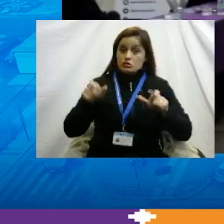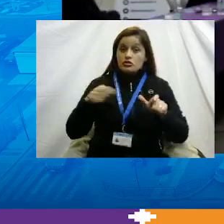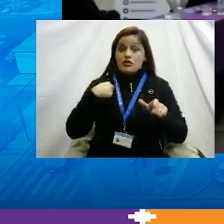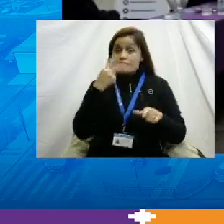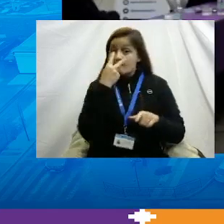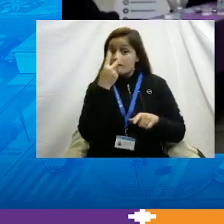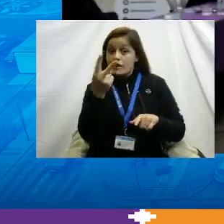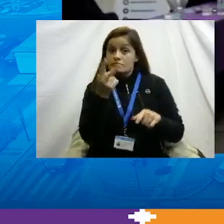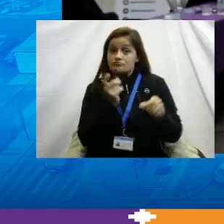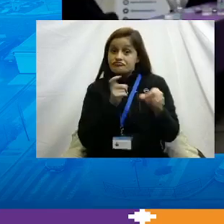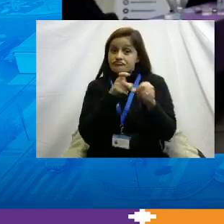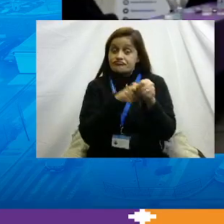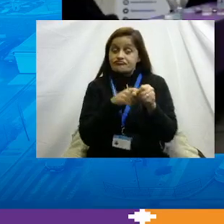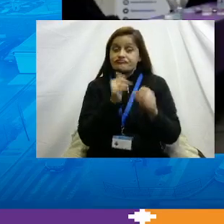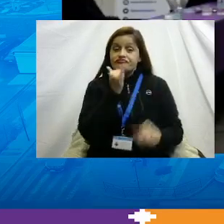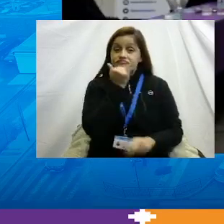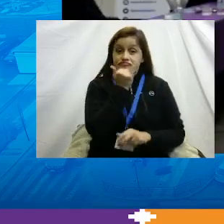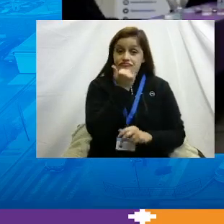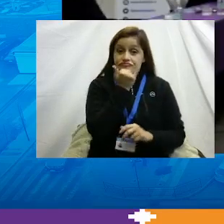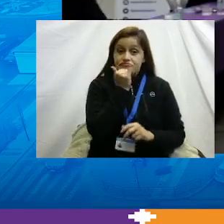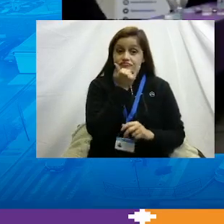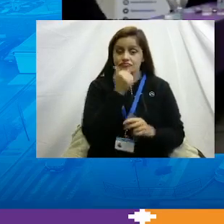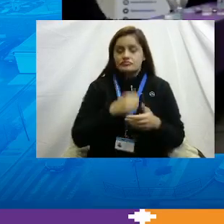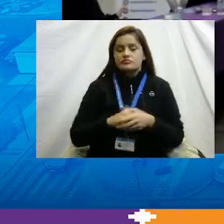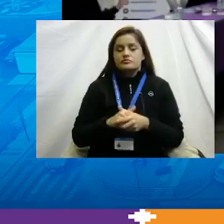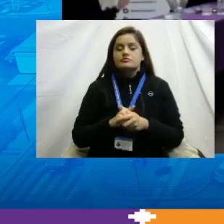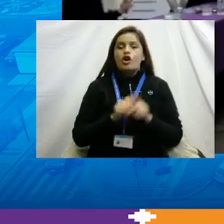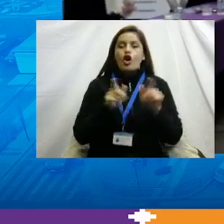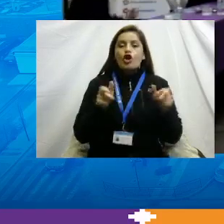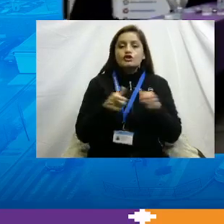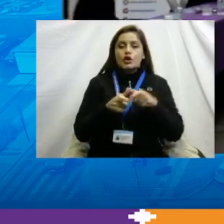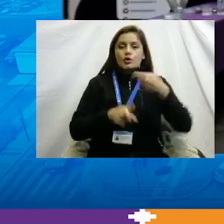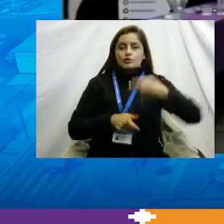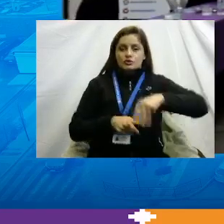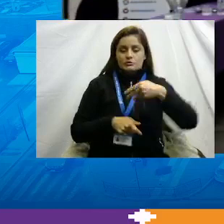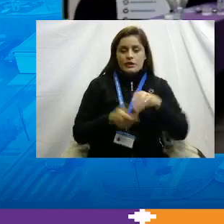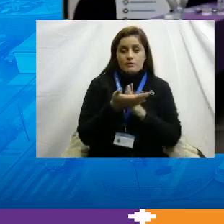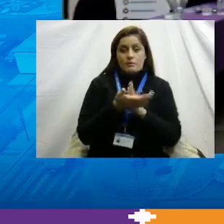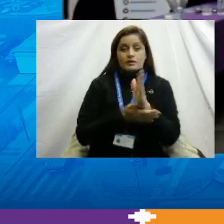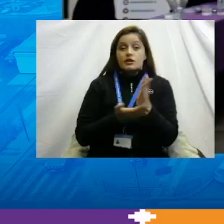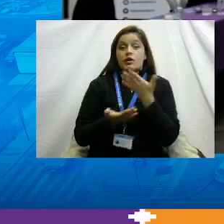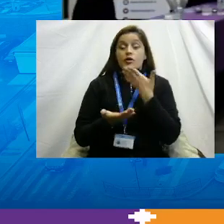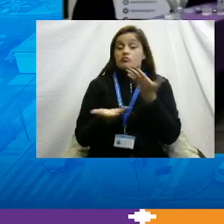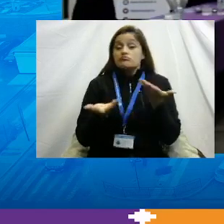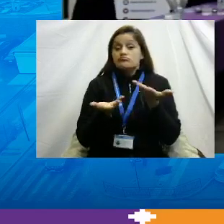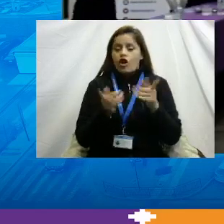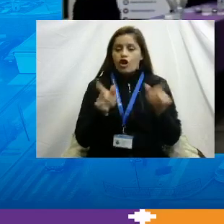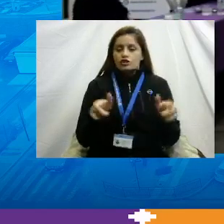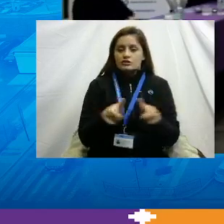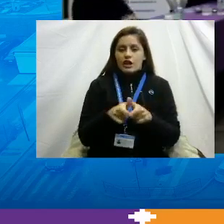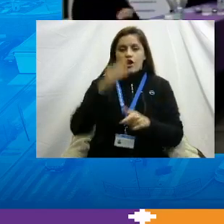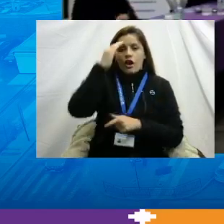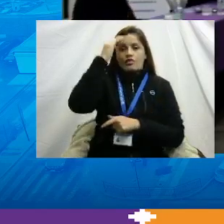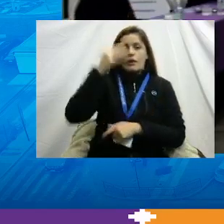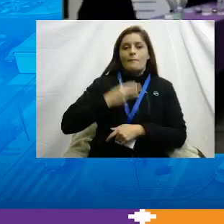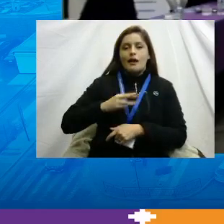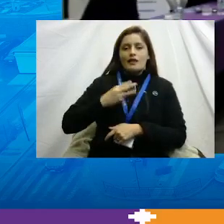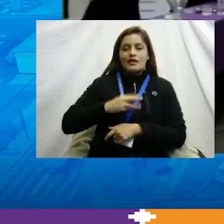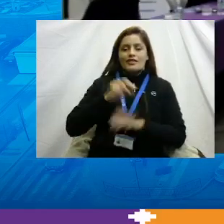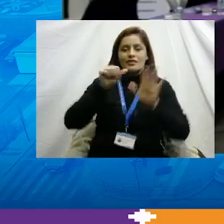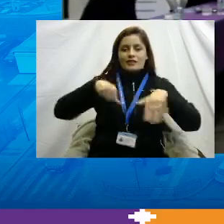viendo de manera virtual su transmisión. Daremos inicio al Consejo Ordinario este martes 16